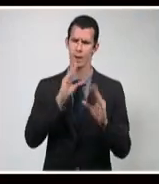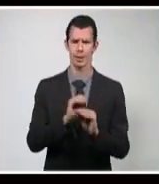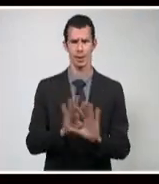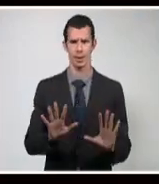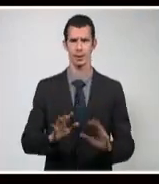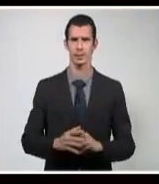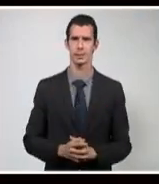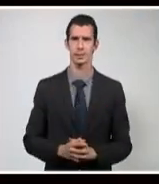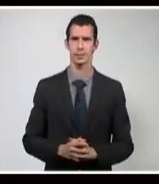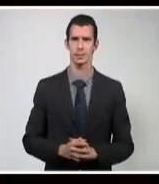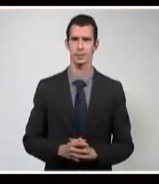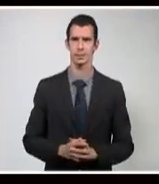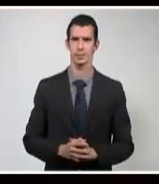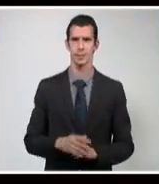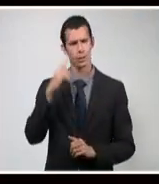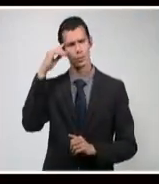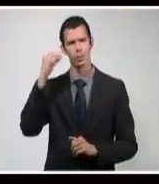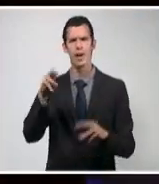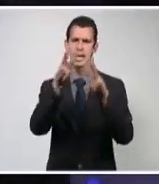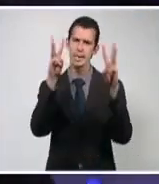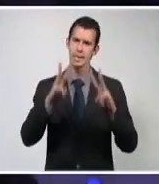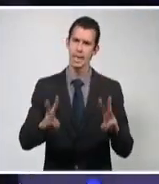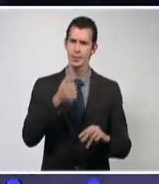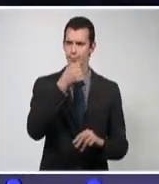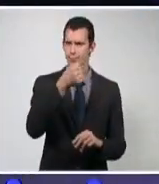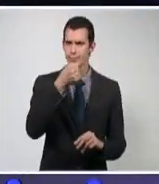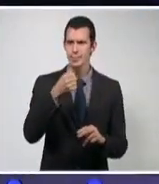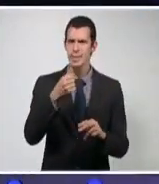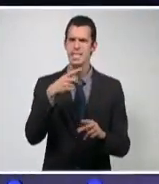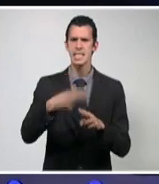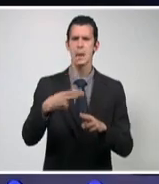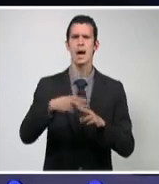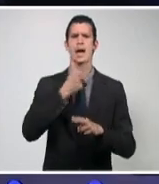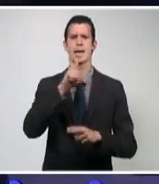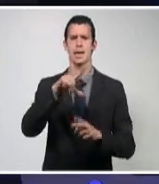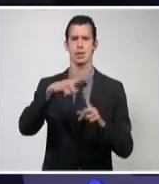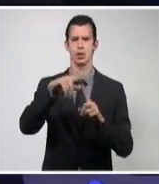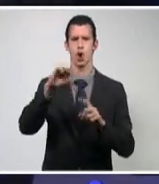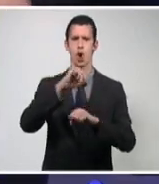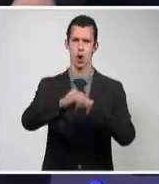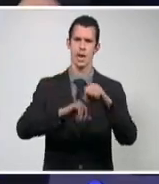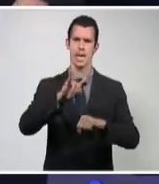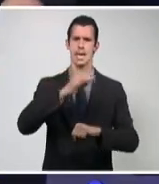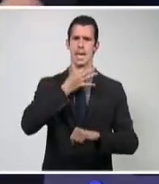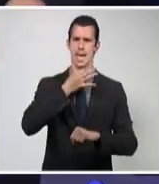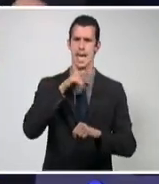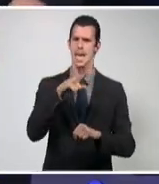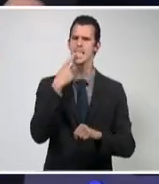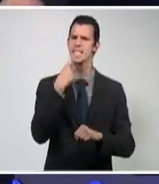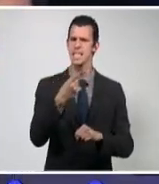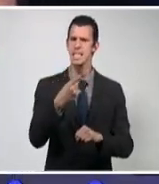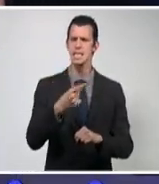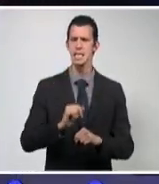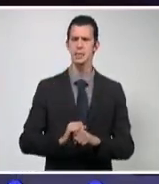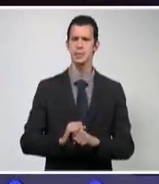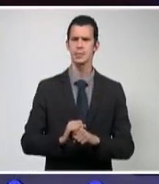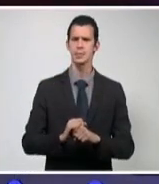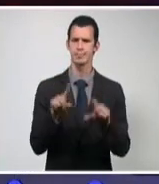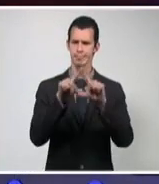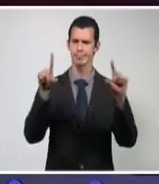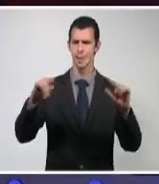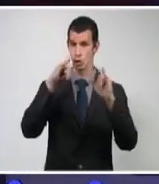otro 27 en el que jóvenes artistas salen a exigir que se respeten sus derechos. Vamos a ver